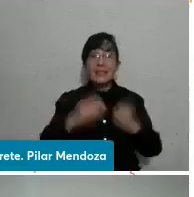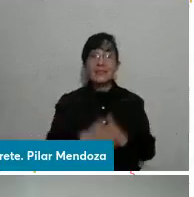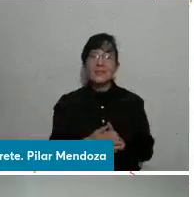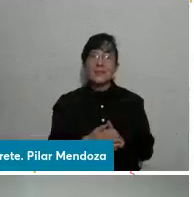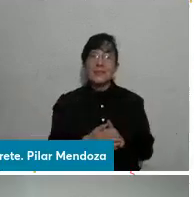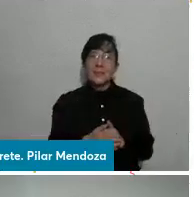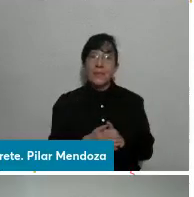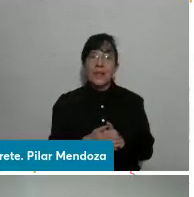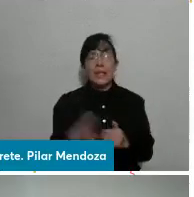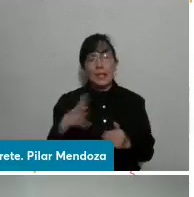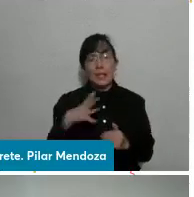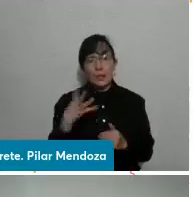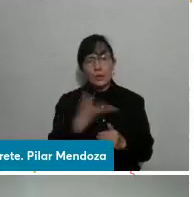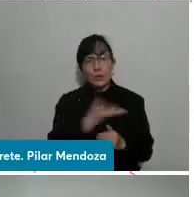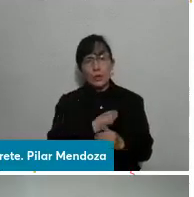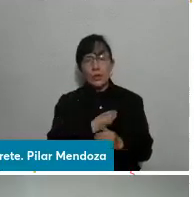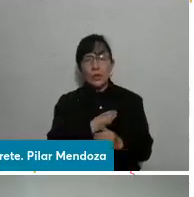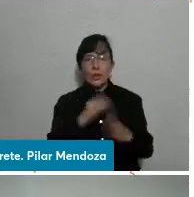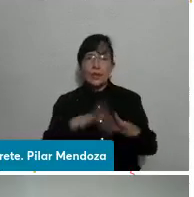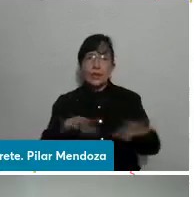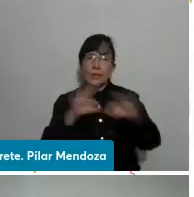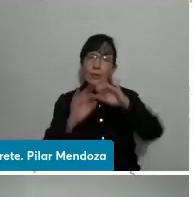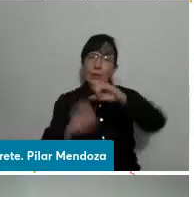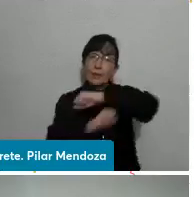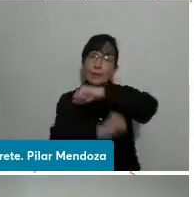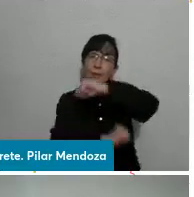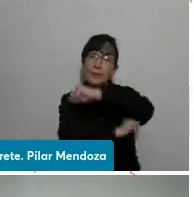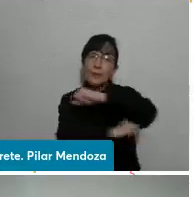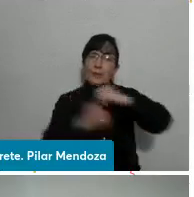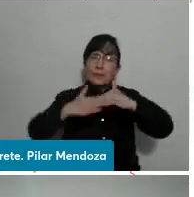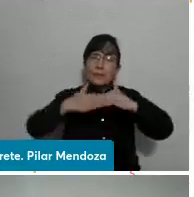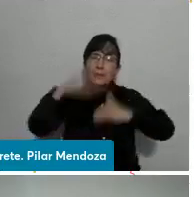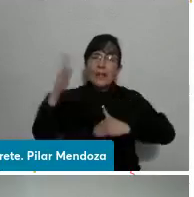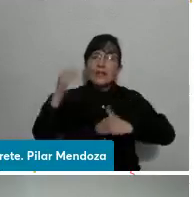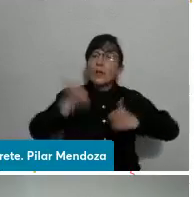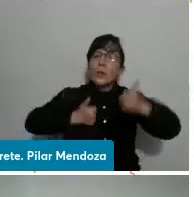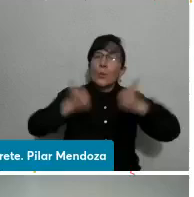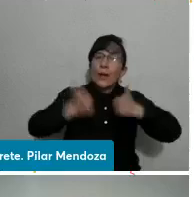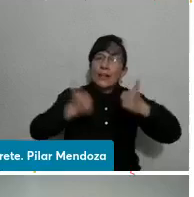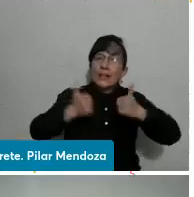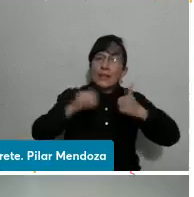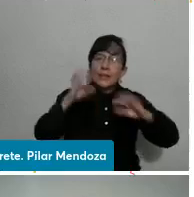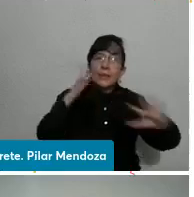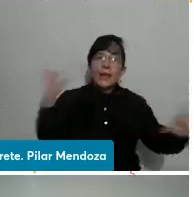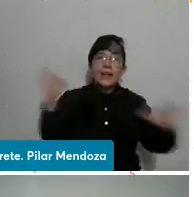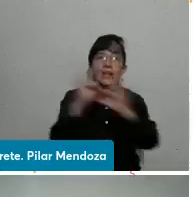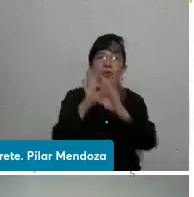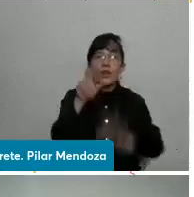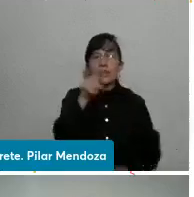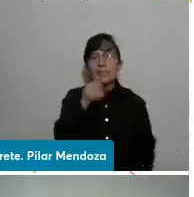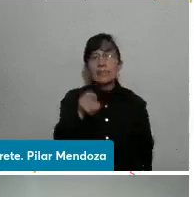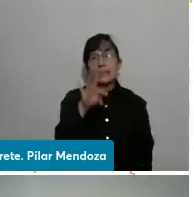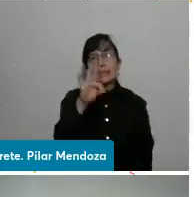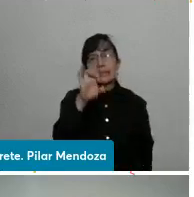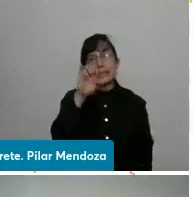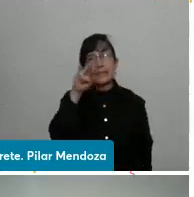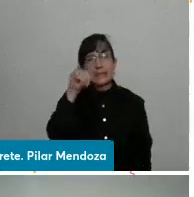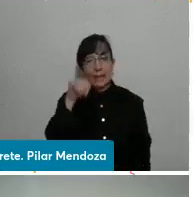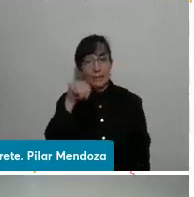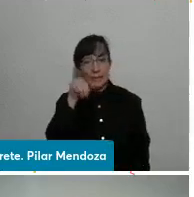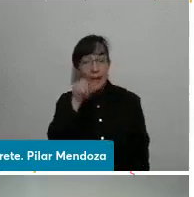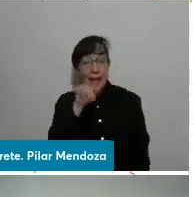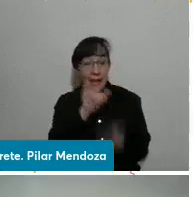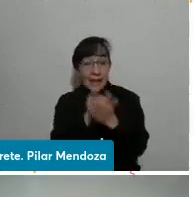digamos, nuestro pilar fundamental fue el enfoque STEM para poder atender a la población. A partir de ahí,